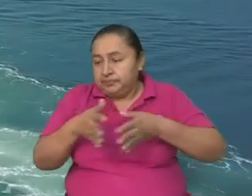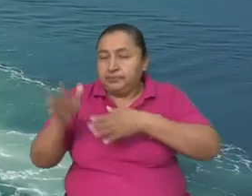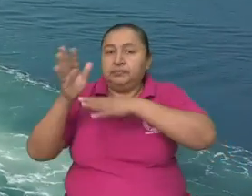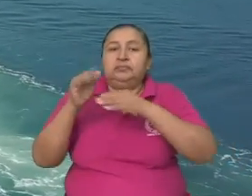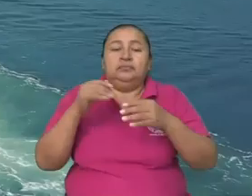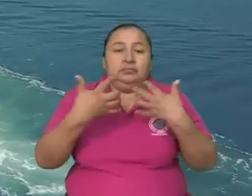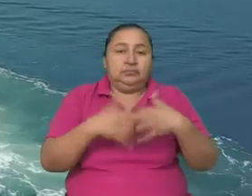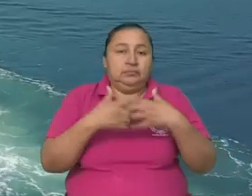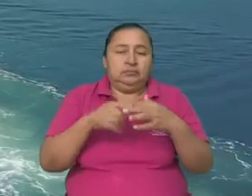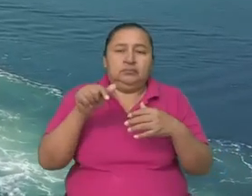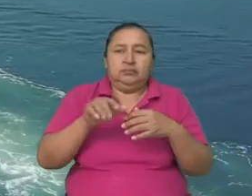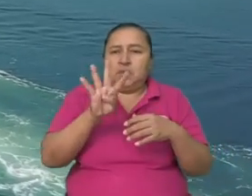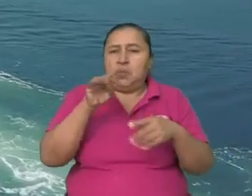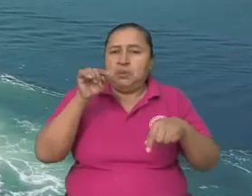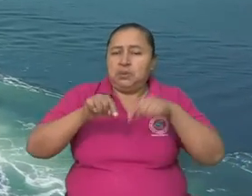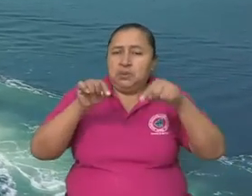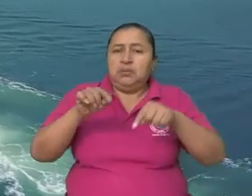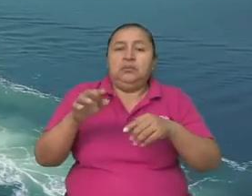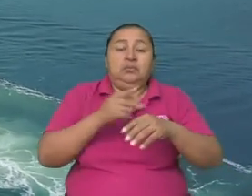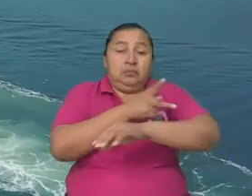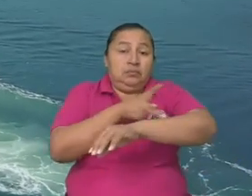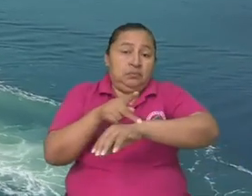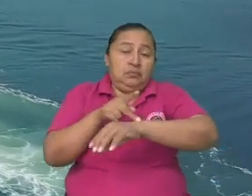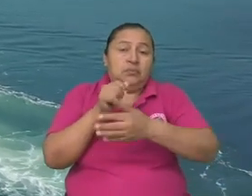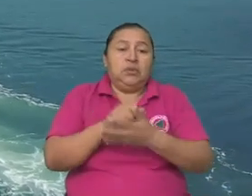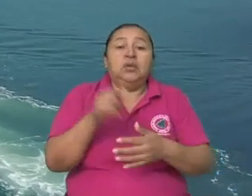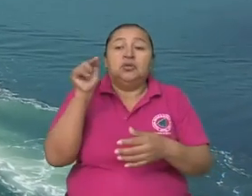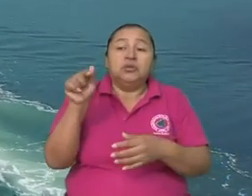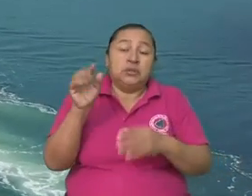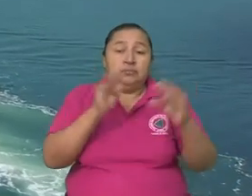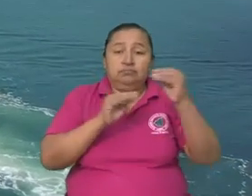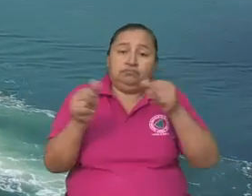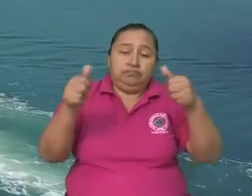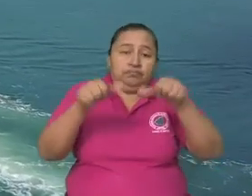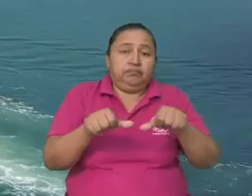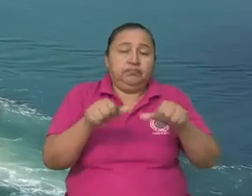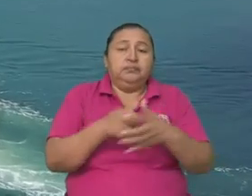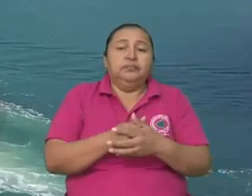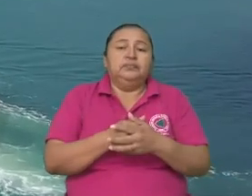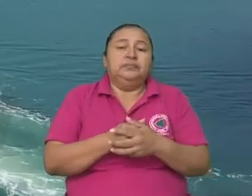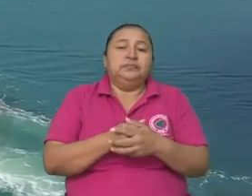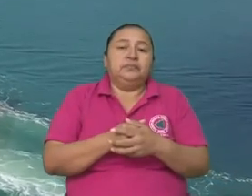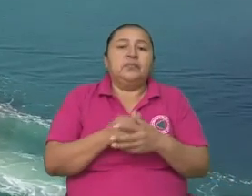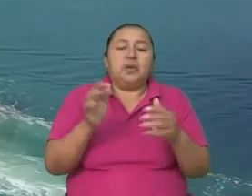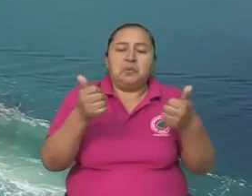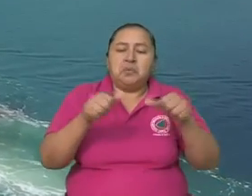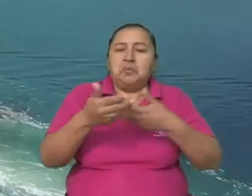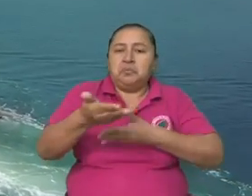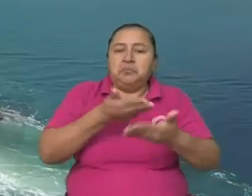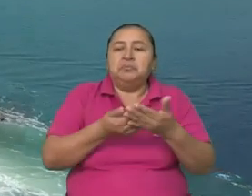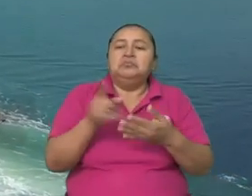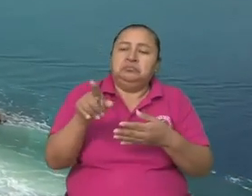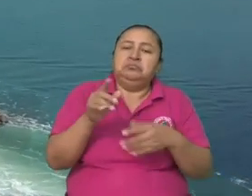a la planta, que queda a 4 kilómetros del puerto. Con ellos hicimos un convenio de